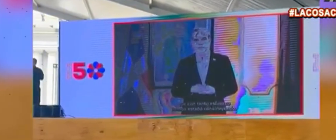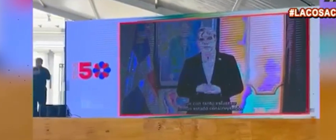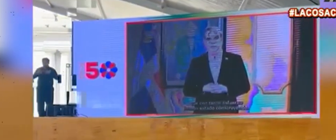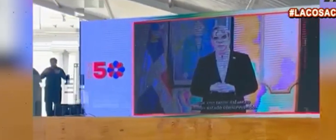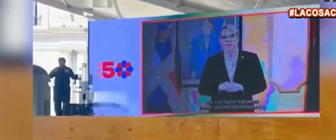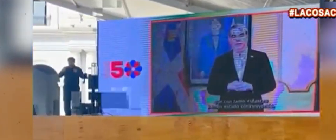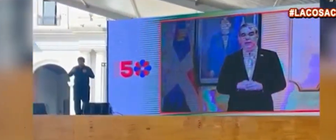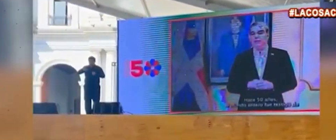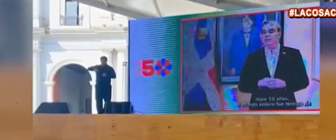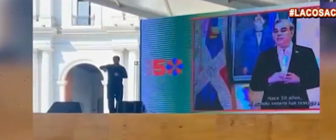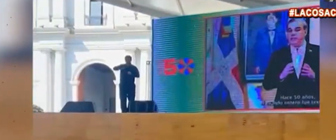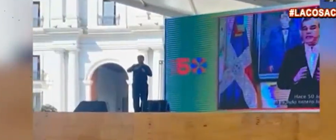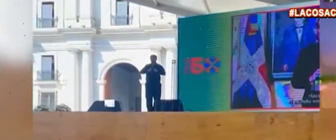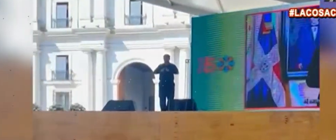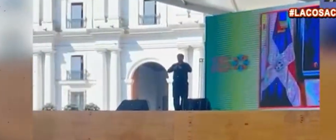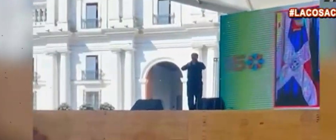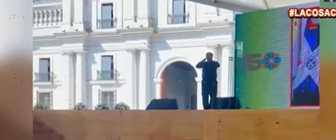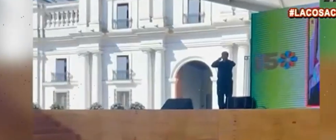construyendo.